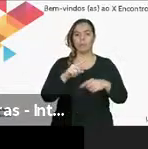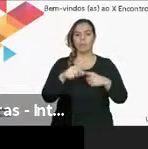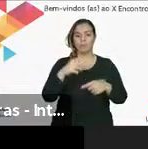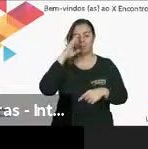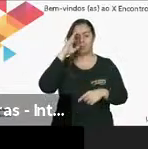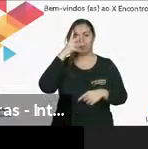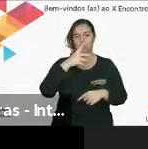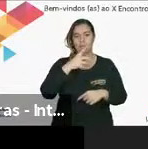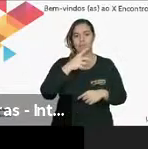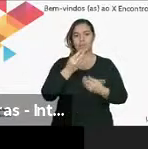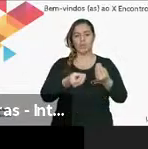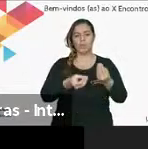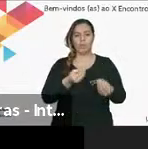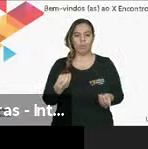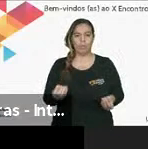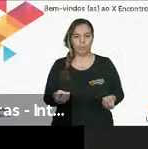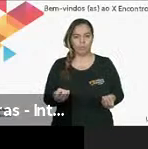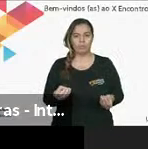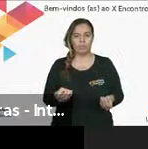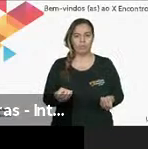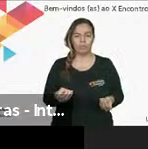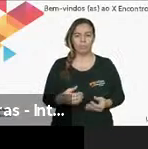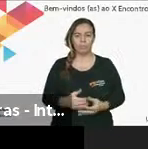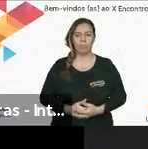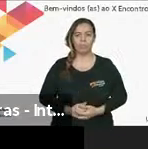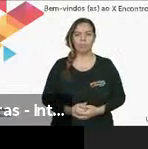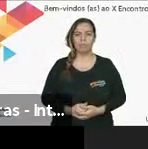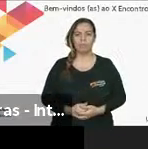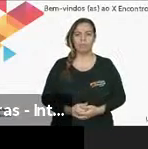decide, le ocurre, le sobreviene algo